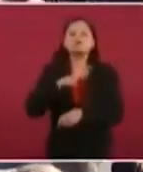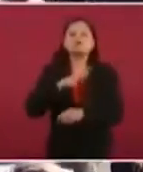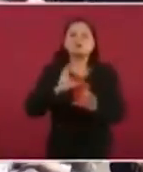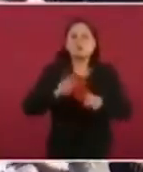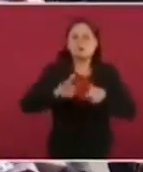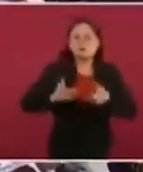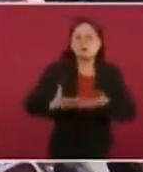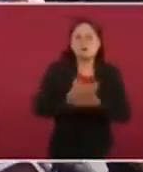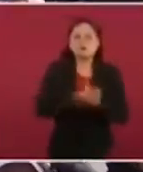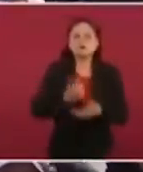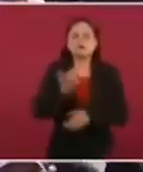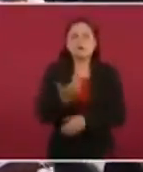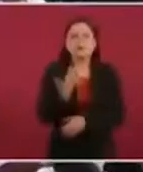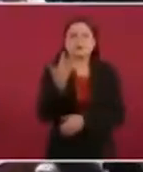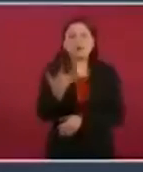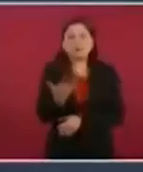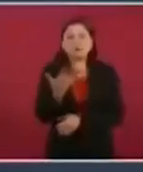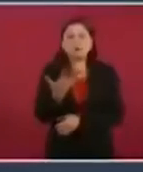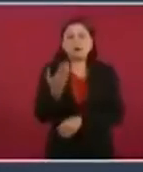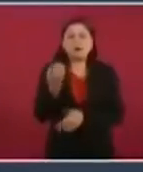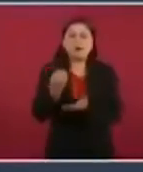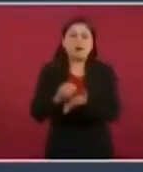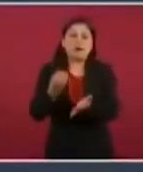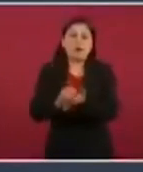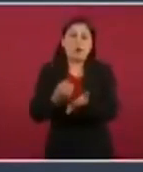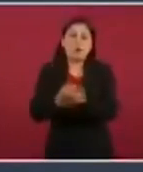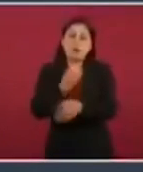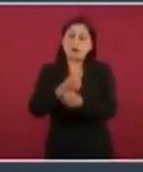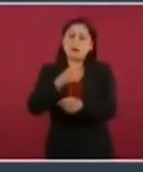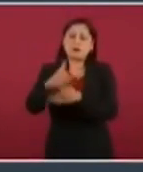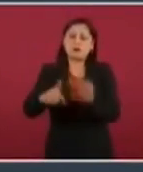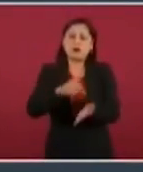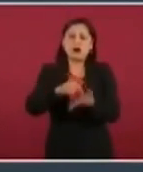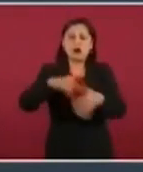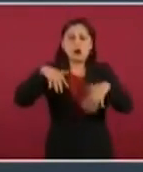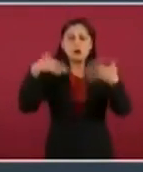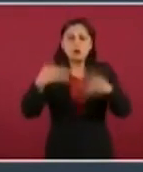medallas de oro, un récord histórico.